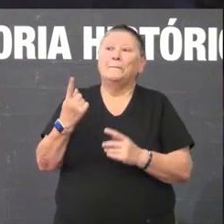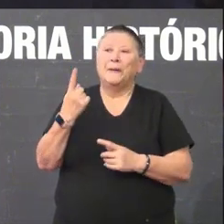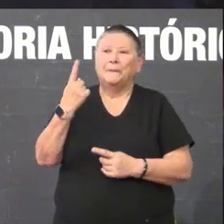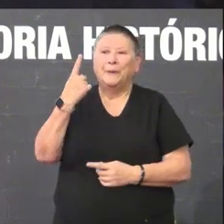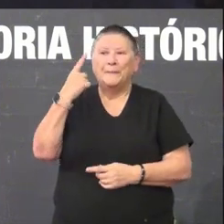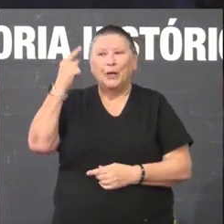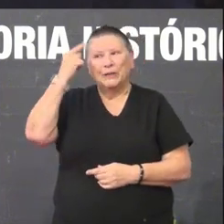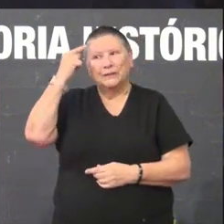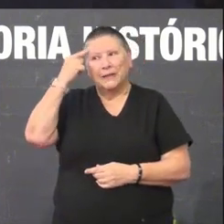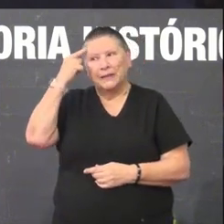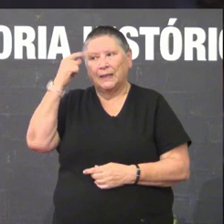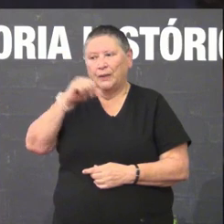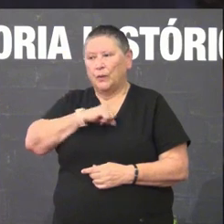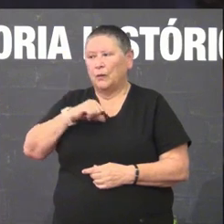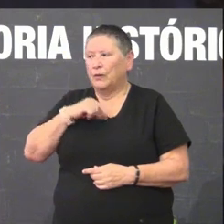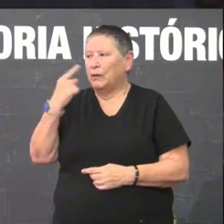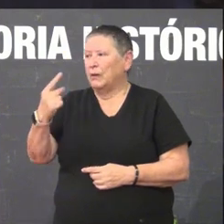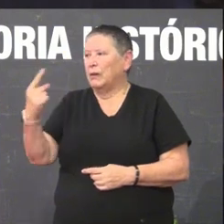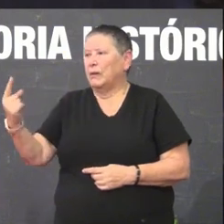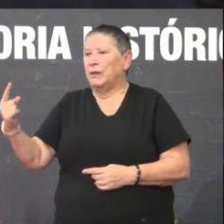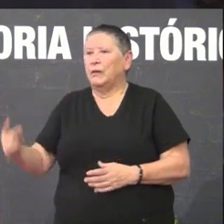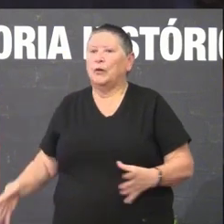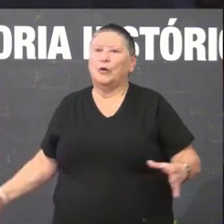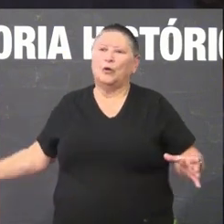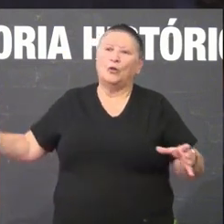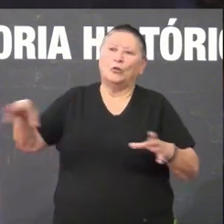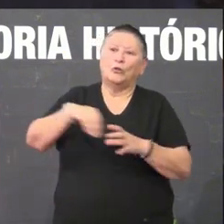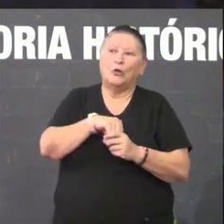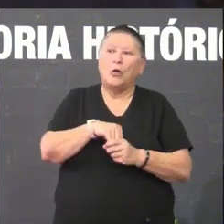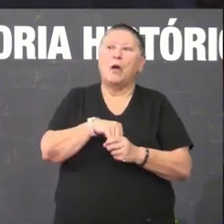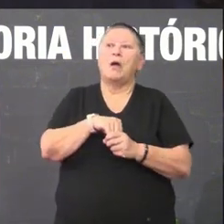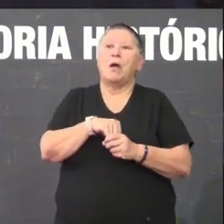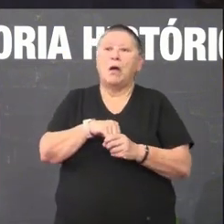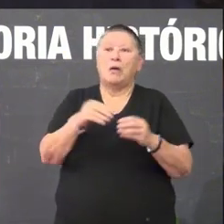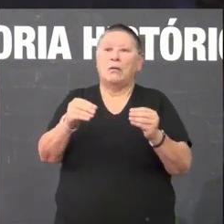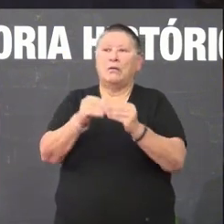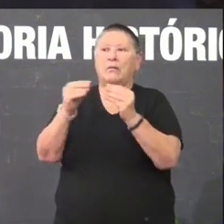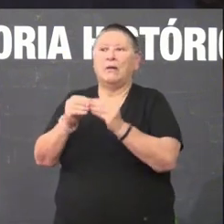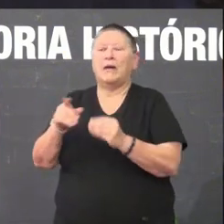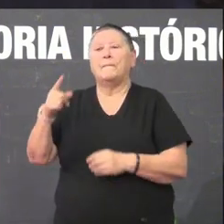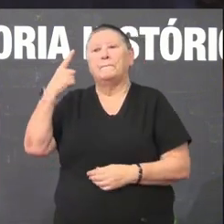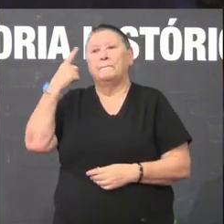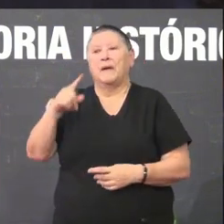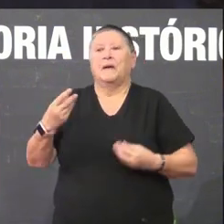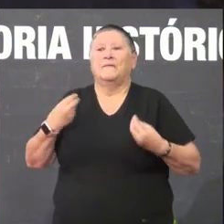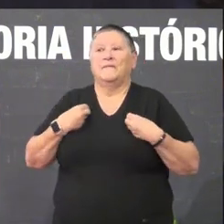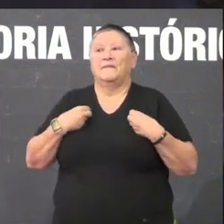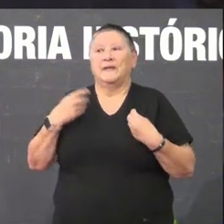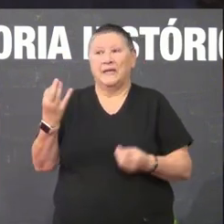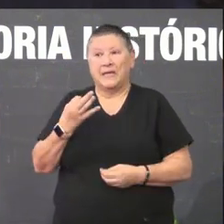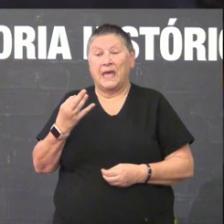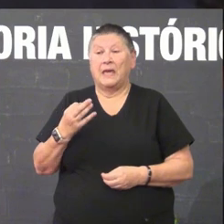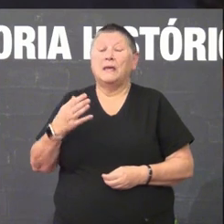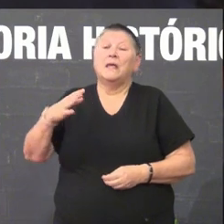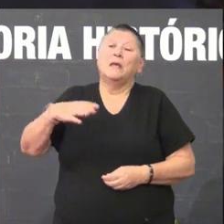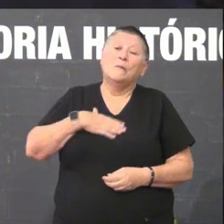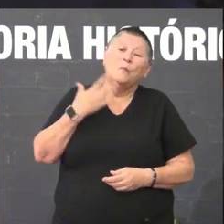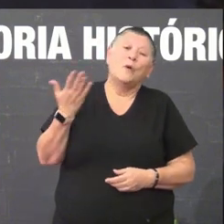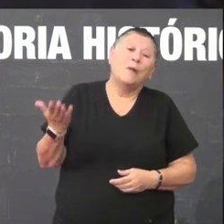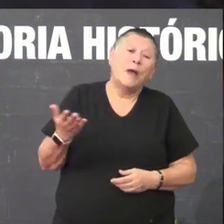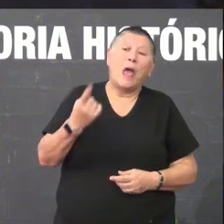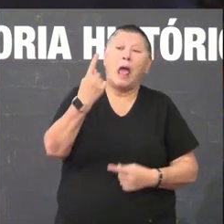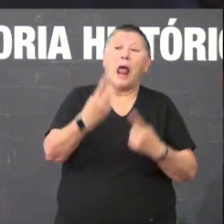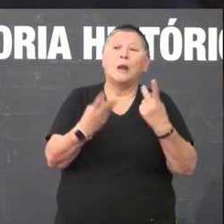no está ese relato colectivo como decía puede ocurrir incluso que uno mismo no sepa lo que ha vivido y Puede ocurrir incluso que uno